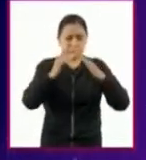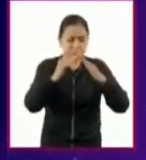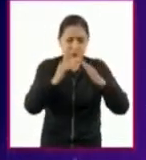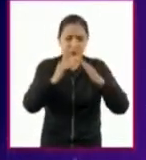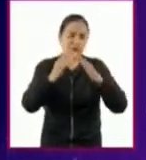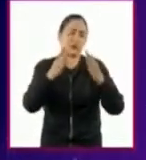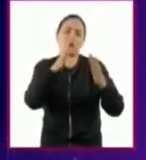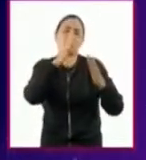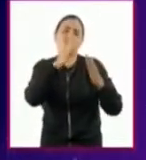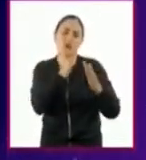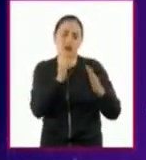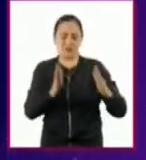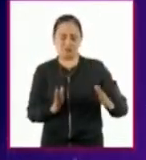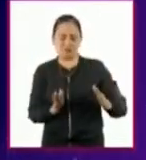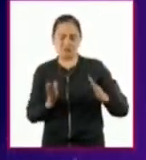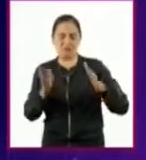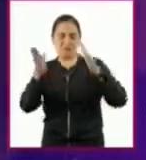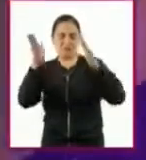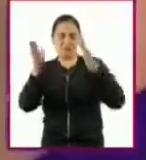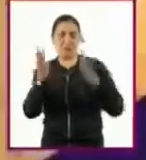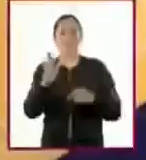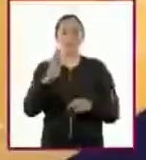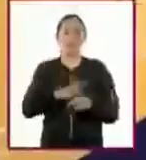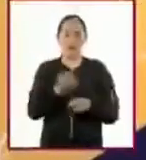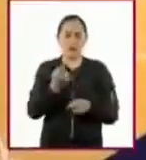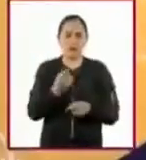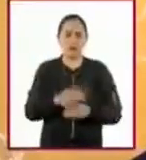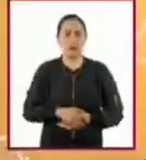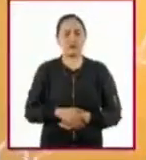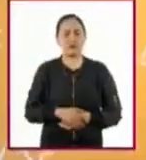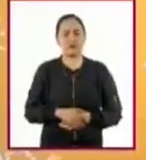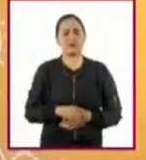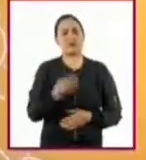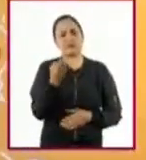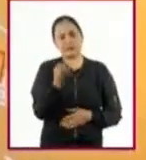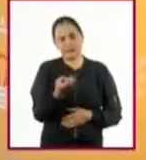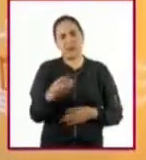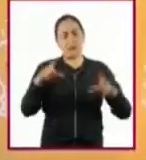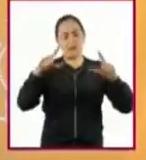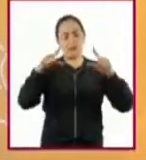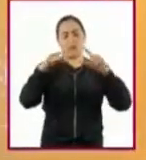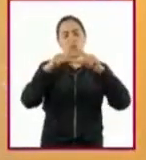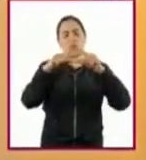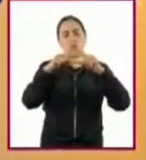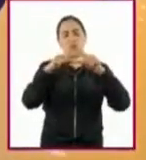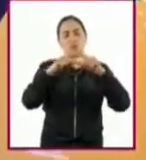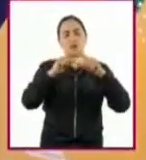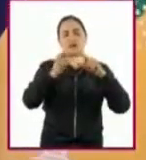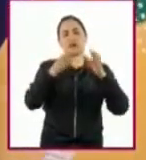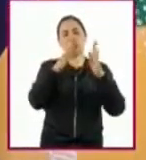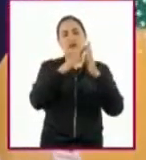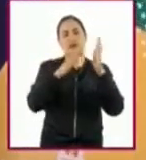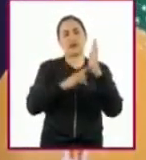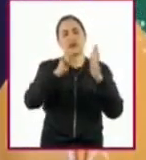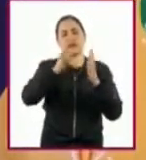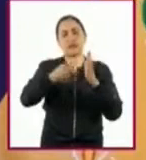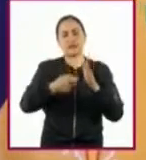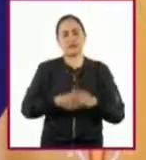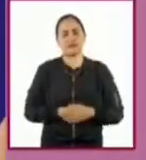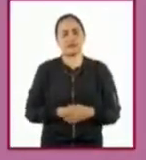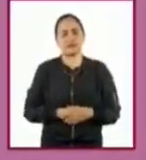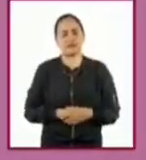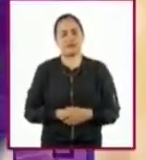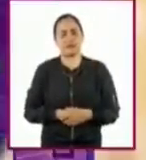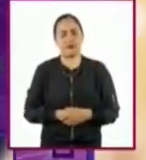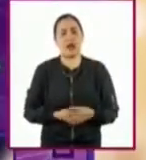lados. Lo anterior se debe a la propiedad que muestra todos los triángulos, que deben recordar y dice que